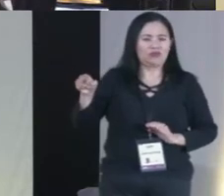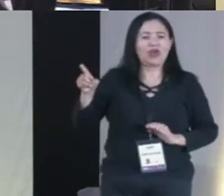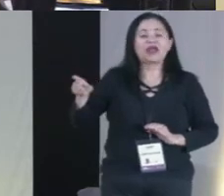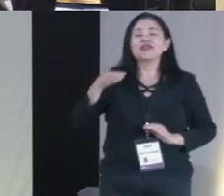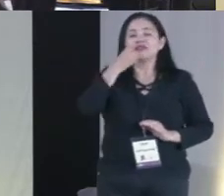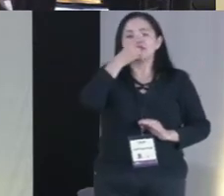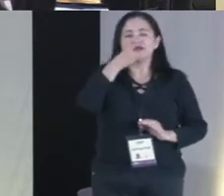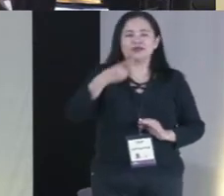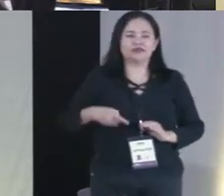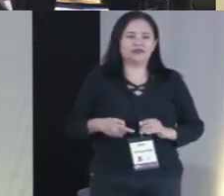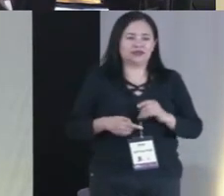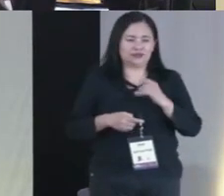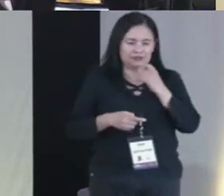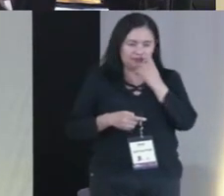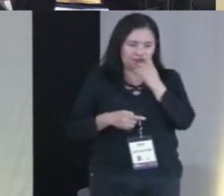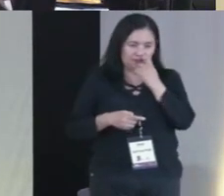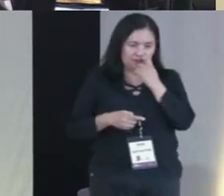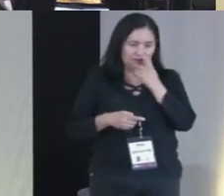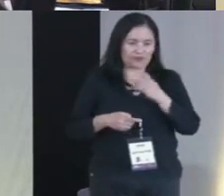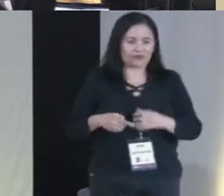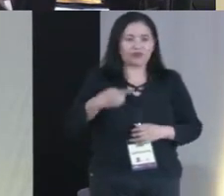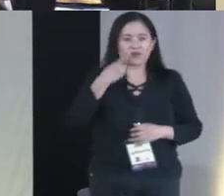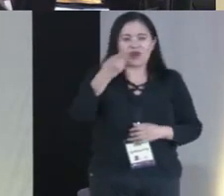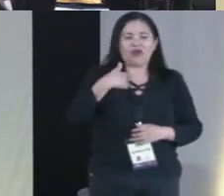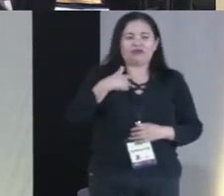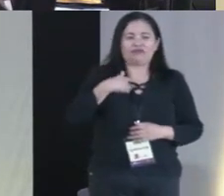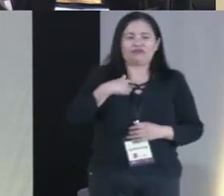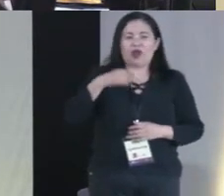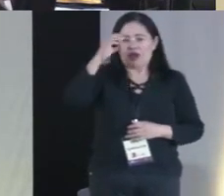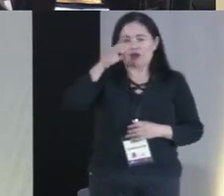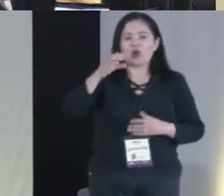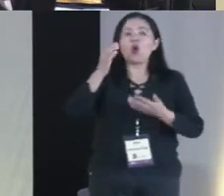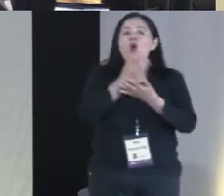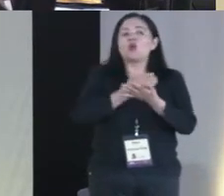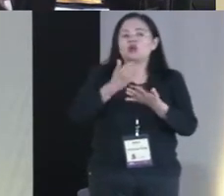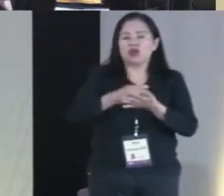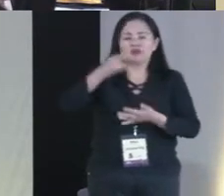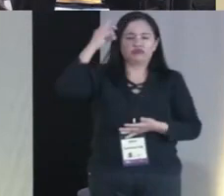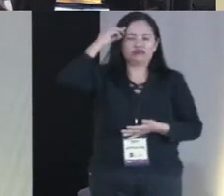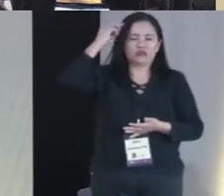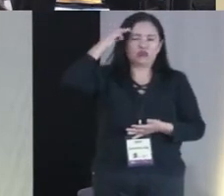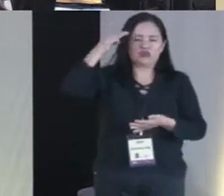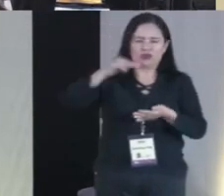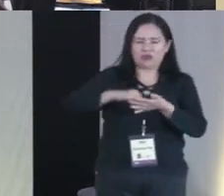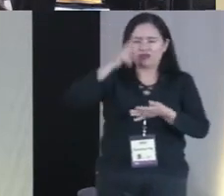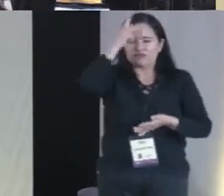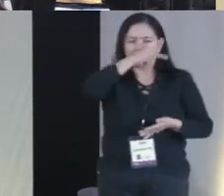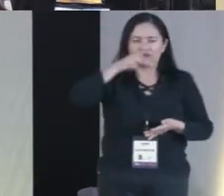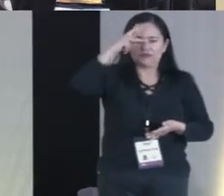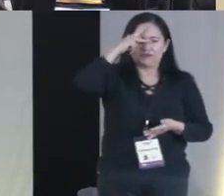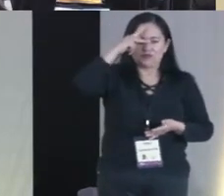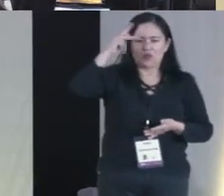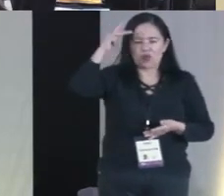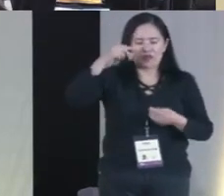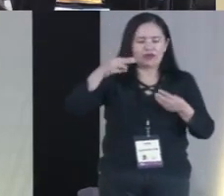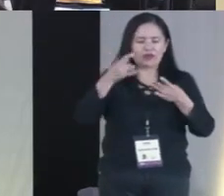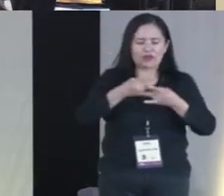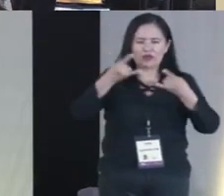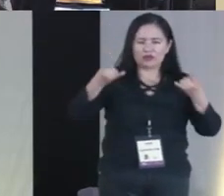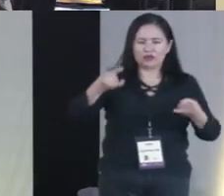Él decía que para curarnos de ese trauma mental, histórico,